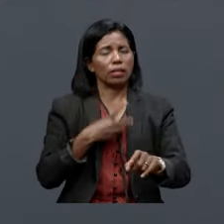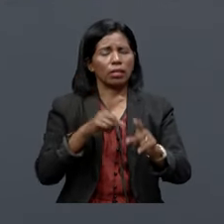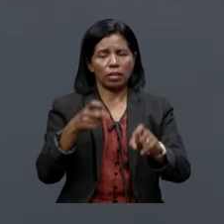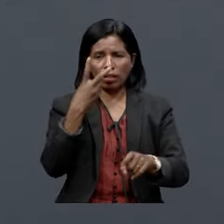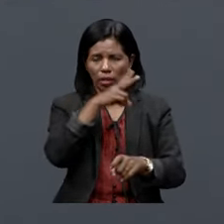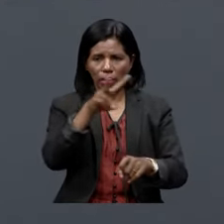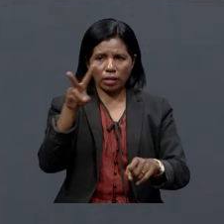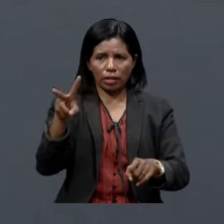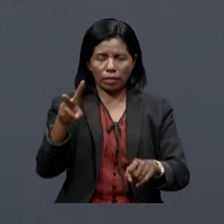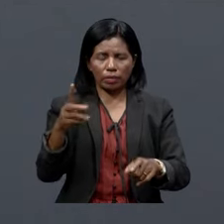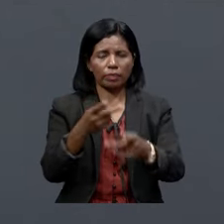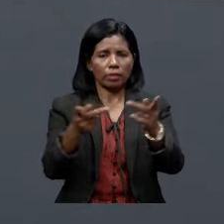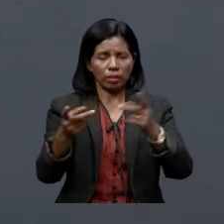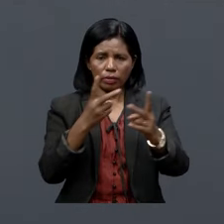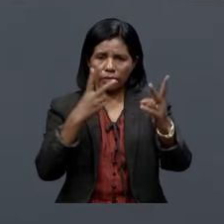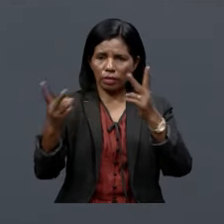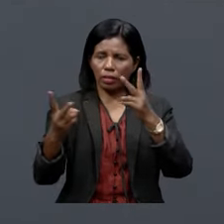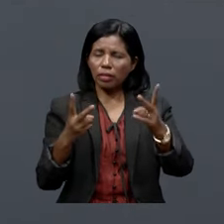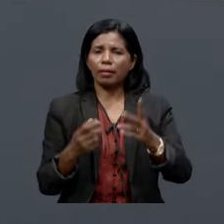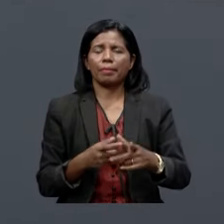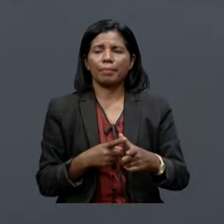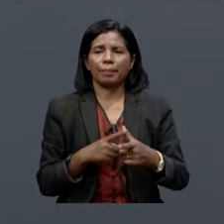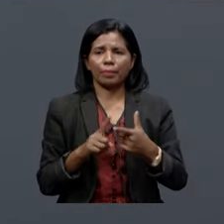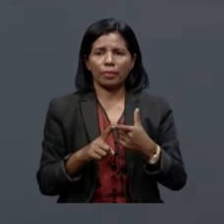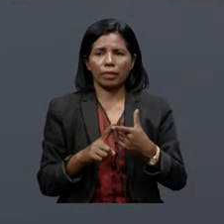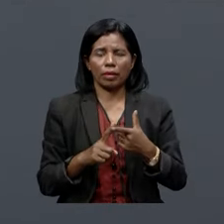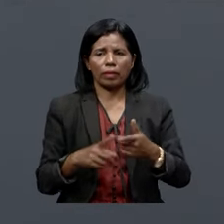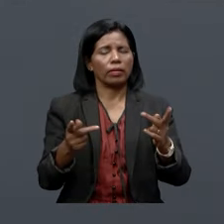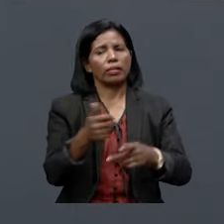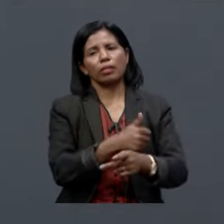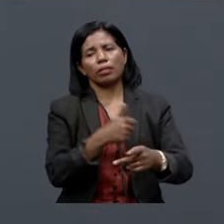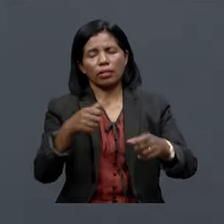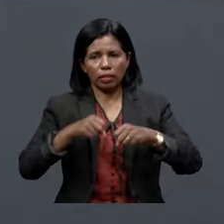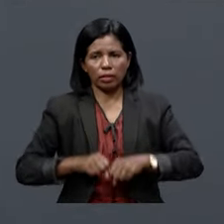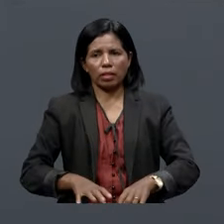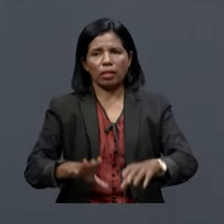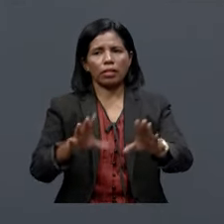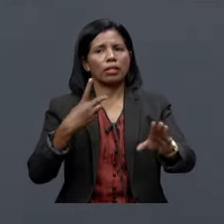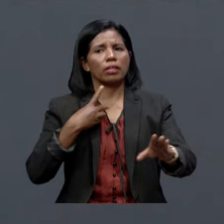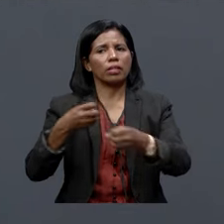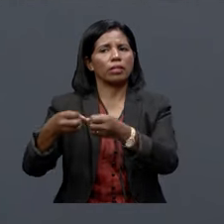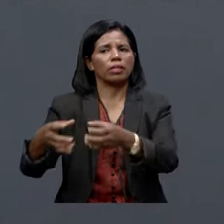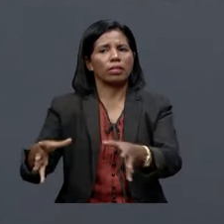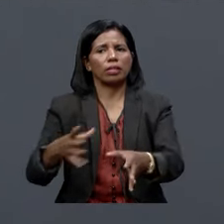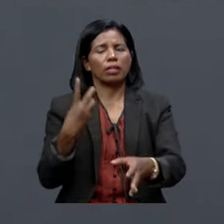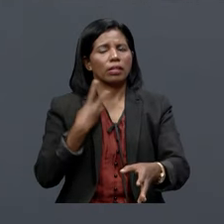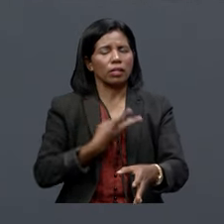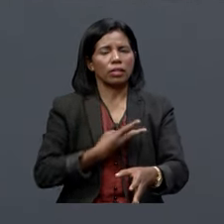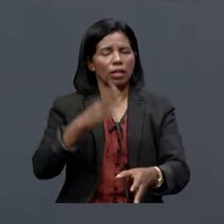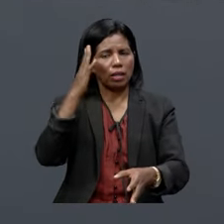harehansa turismo e parte se celu parte tas ini be ke durante ini ta husi kita gara ita hano ini